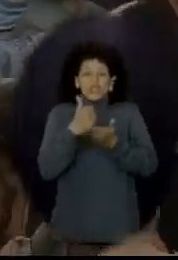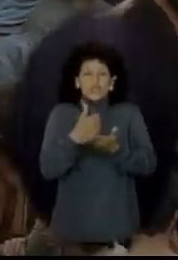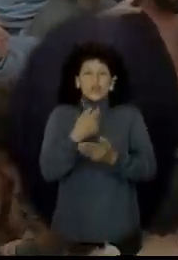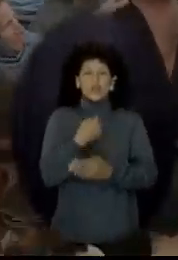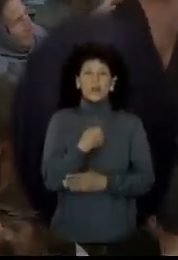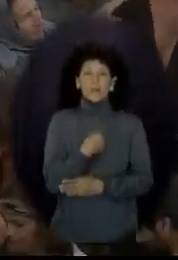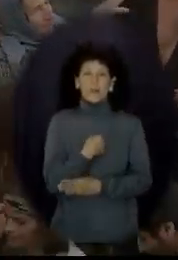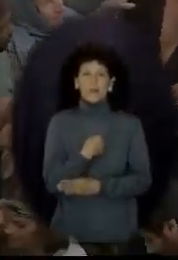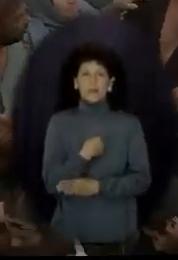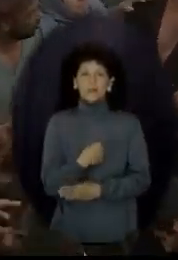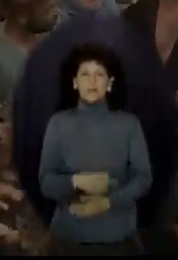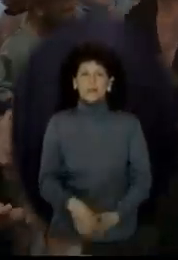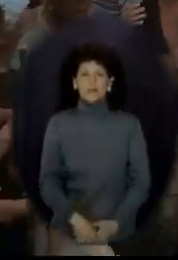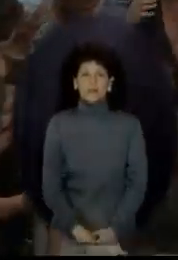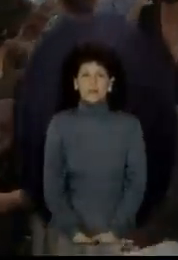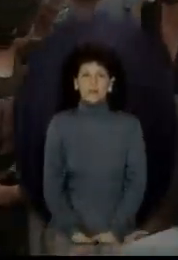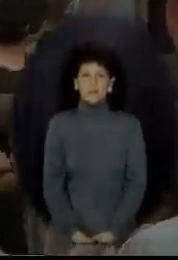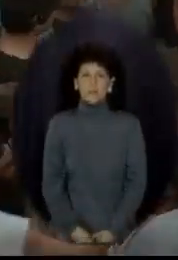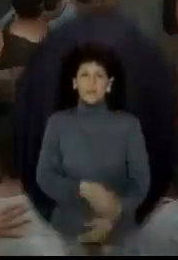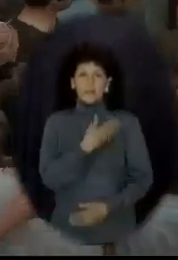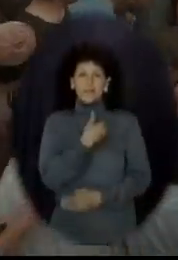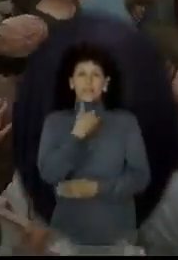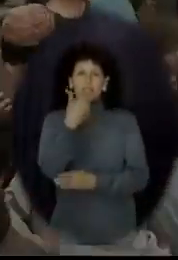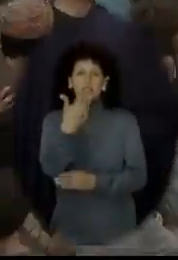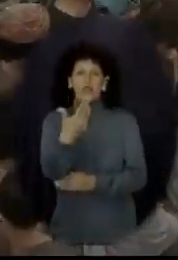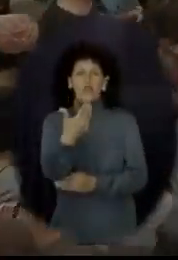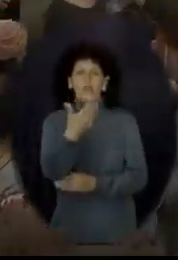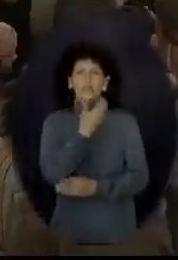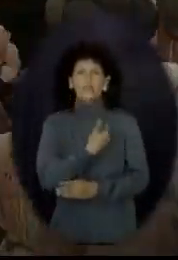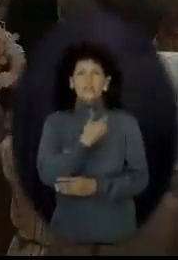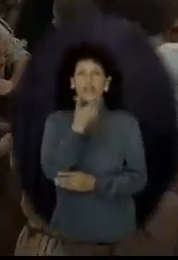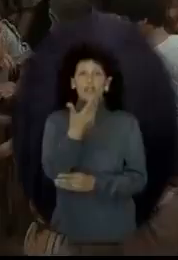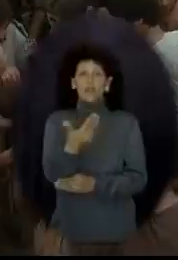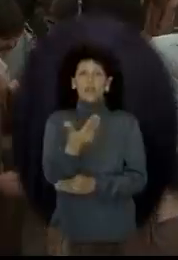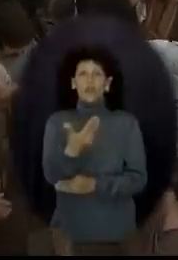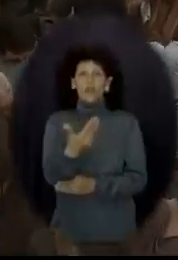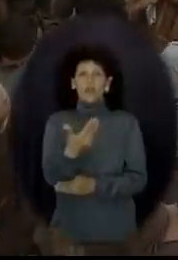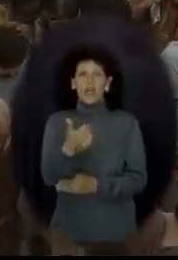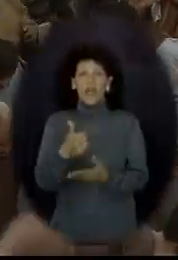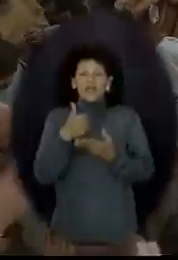y que les enseñara más acerca del reino de Dios.